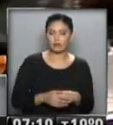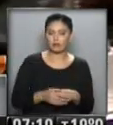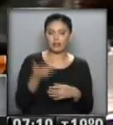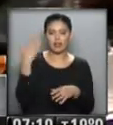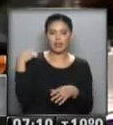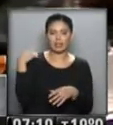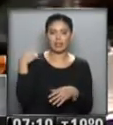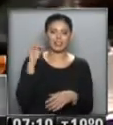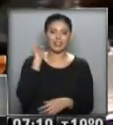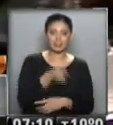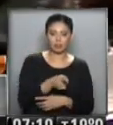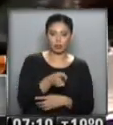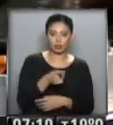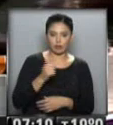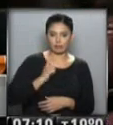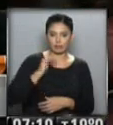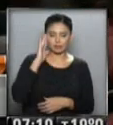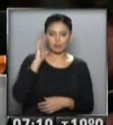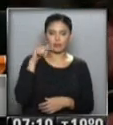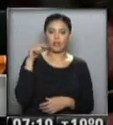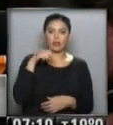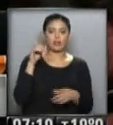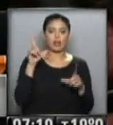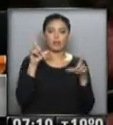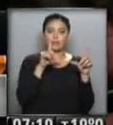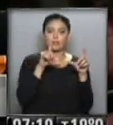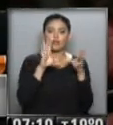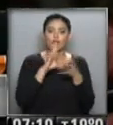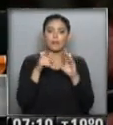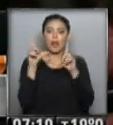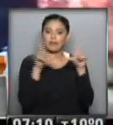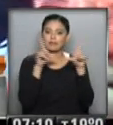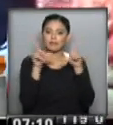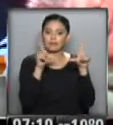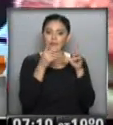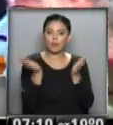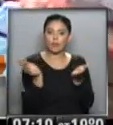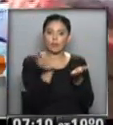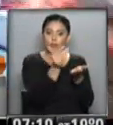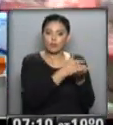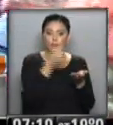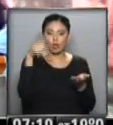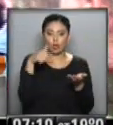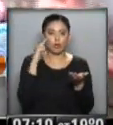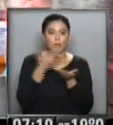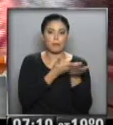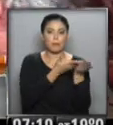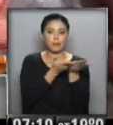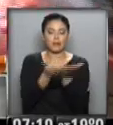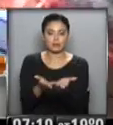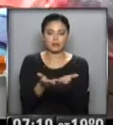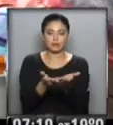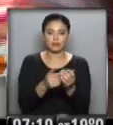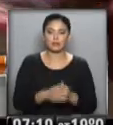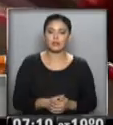dictadura Cívico militar que fueron recopiladas digitalmente y serán presentadas hoy con un panel integrado entre